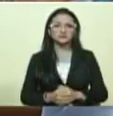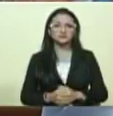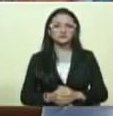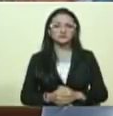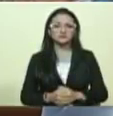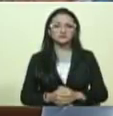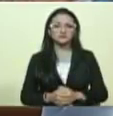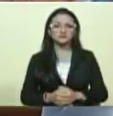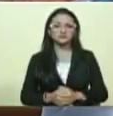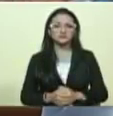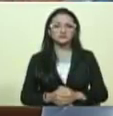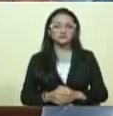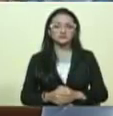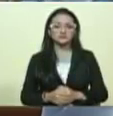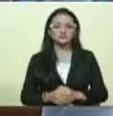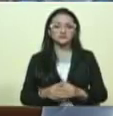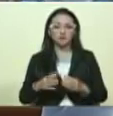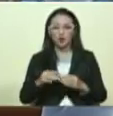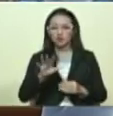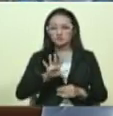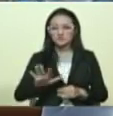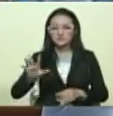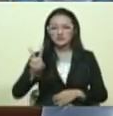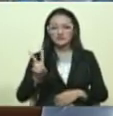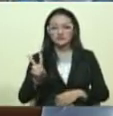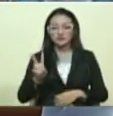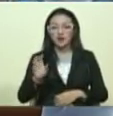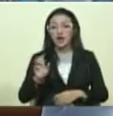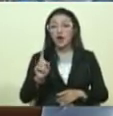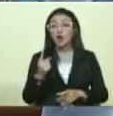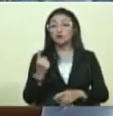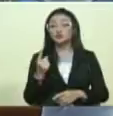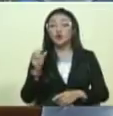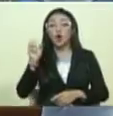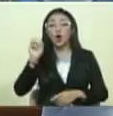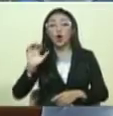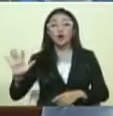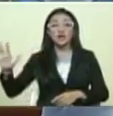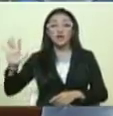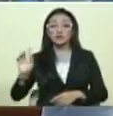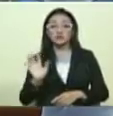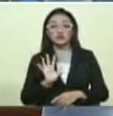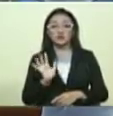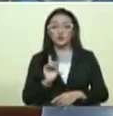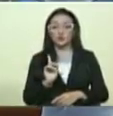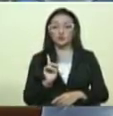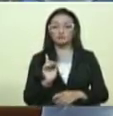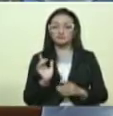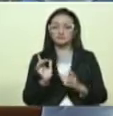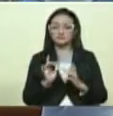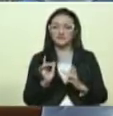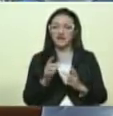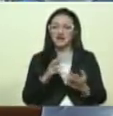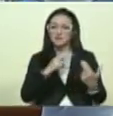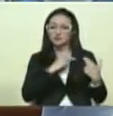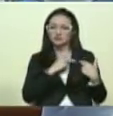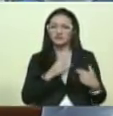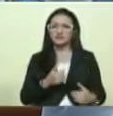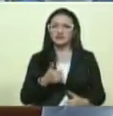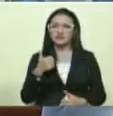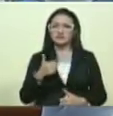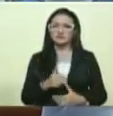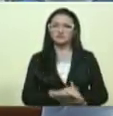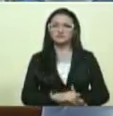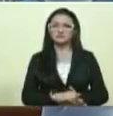en otra región de Venezuela, no solamente en el oriente del país, para establecer responsabilidades múltiples